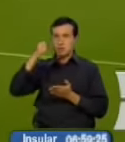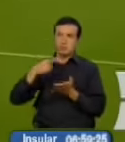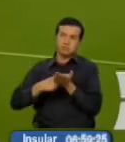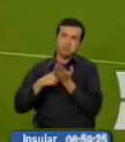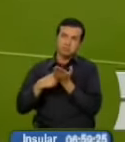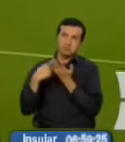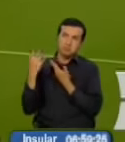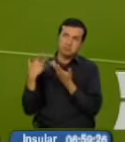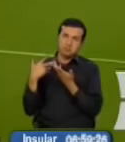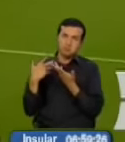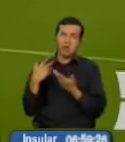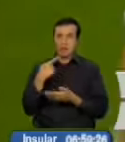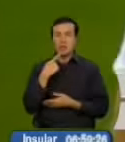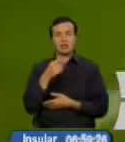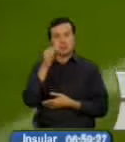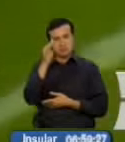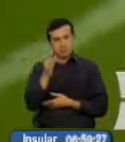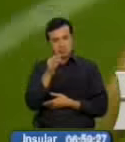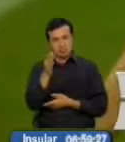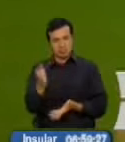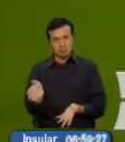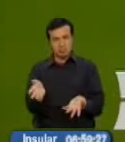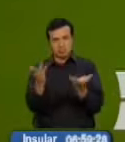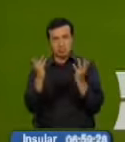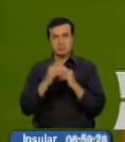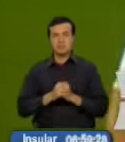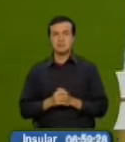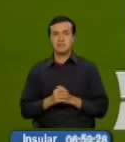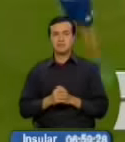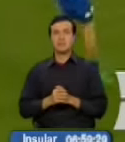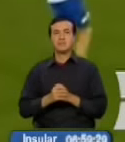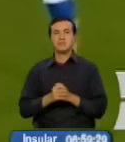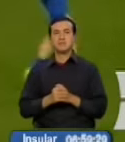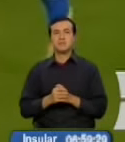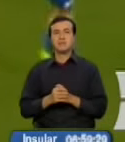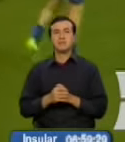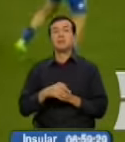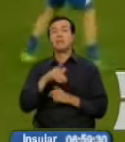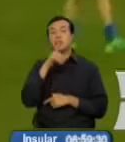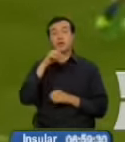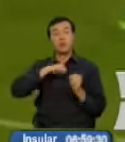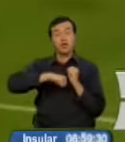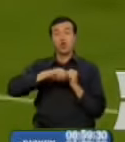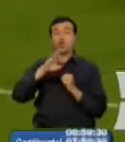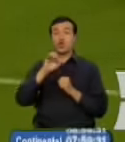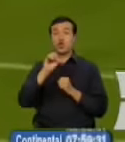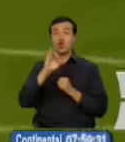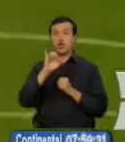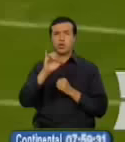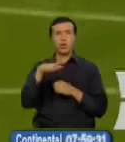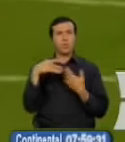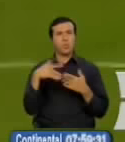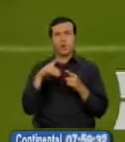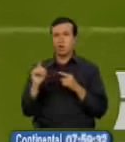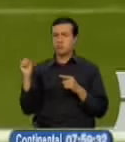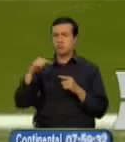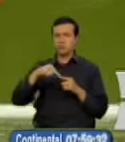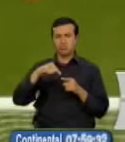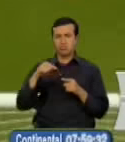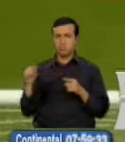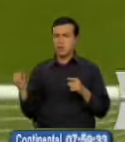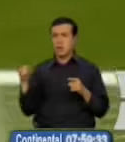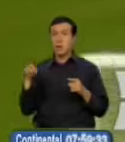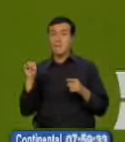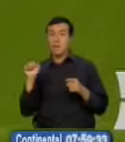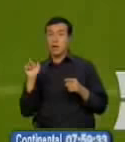quien daba el aval además para la realización de este partido. Este es el golazo de Francesco Totti, pero es una buena habilitación ahí de